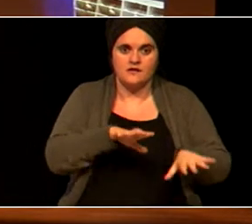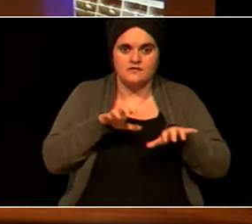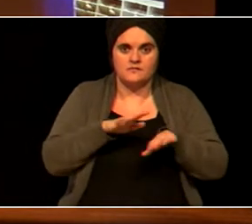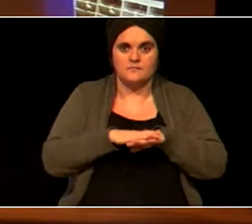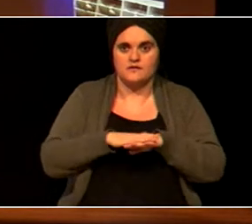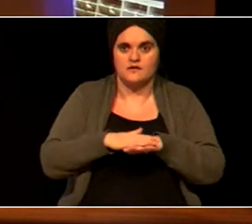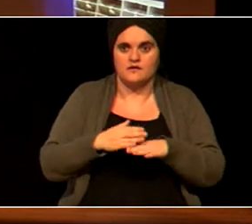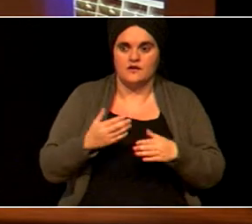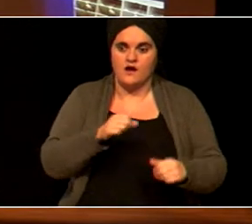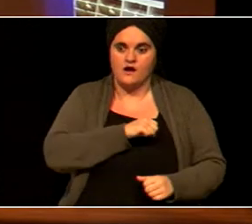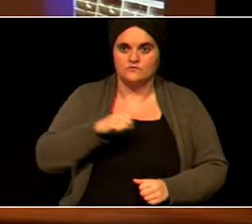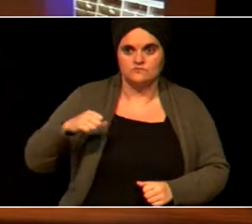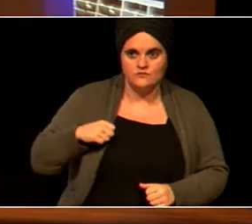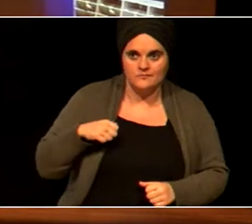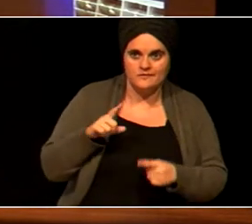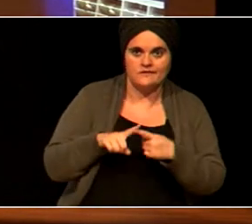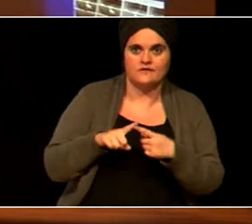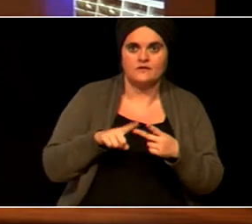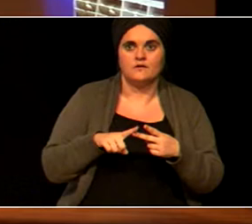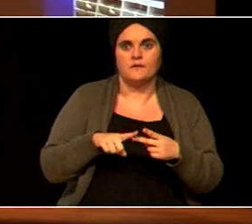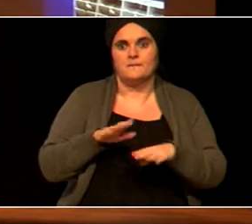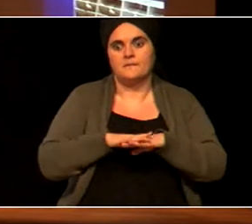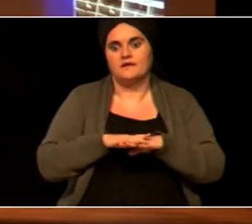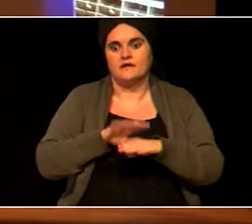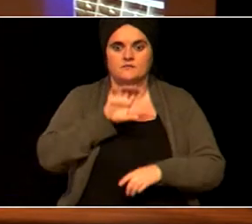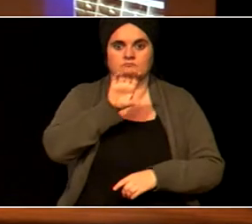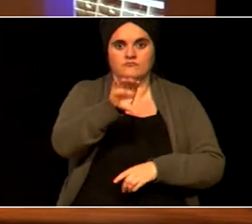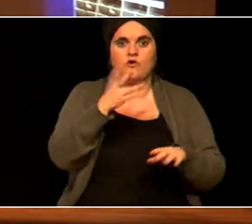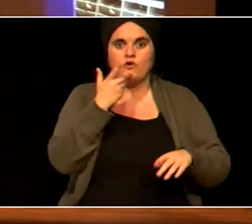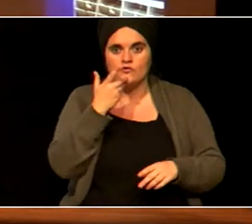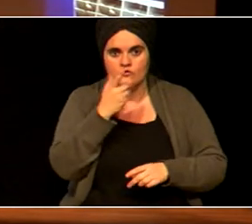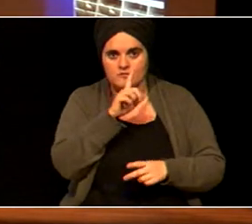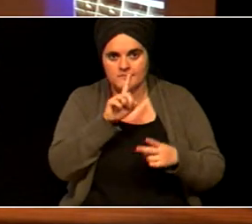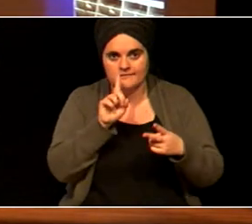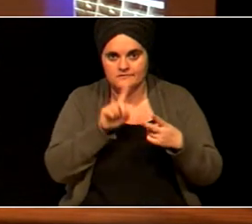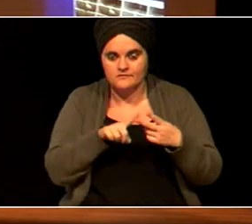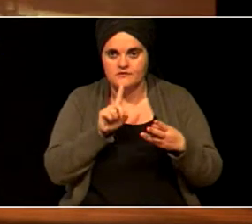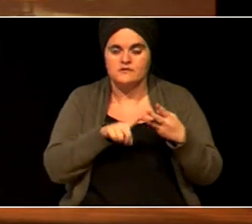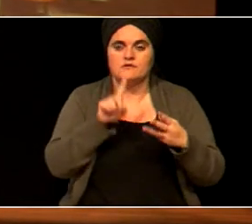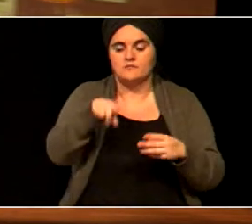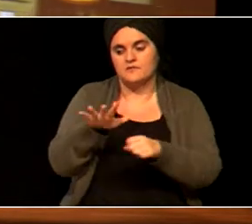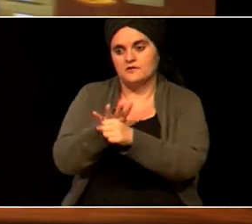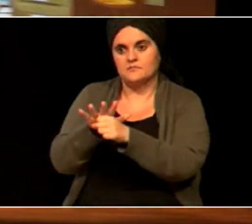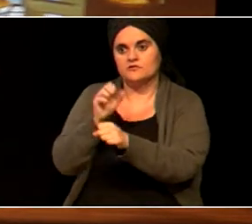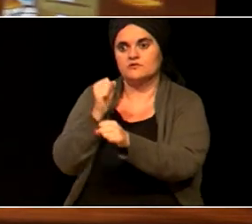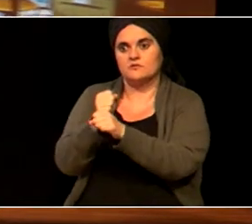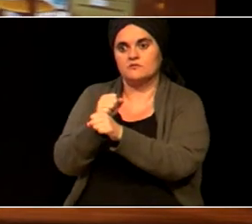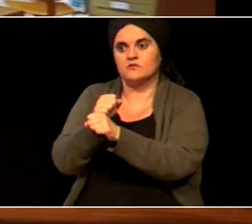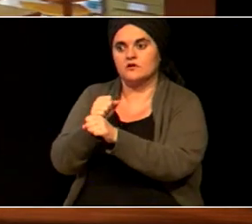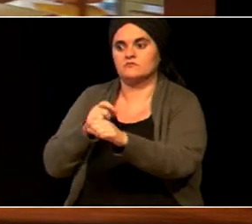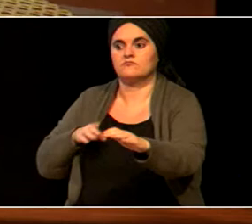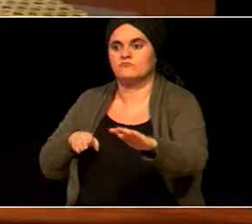bai autonomia, bai herriaren ezagutza eta bai lan munduan sartzen laguntzen